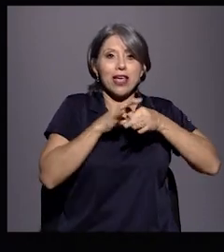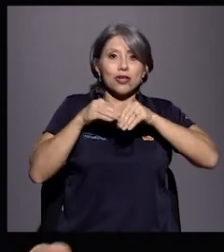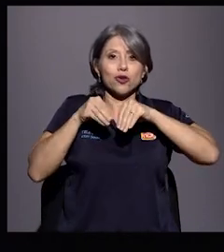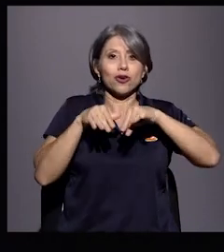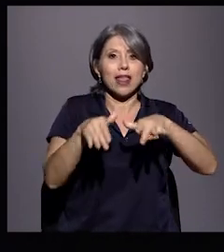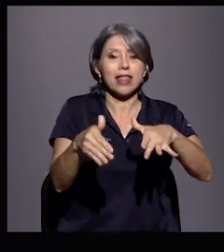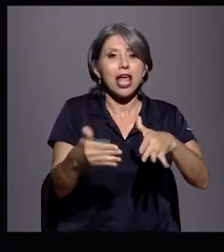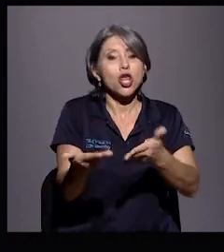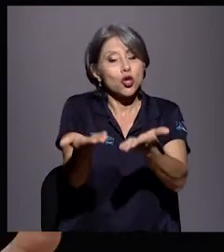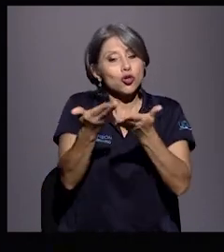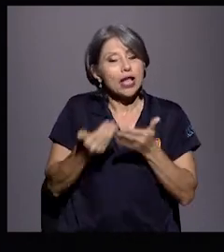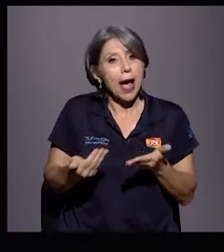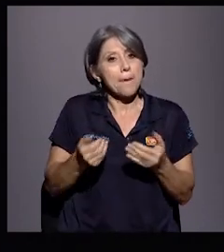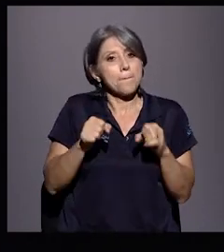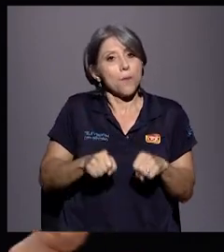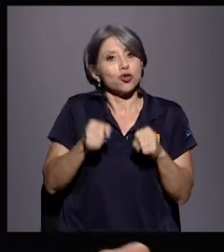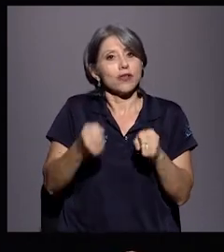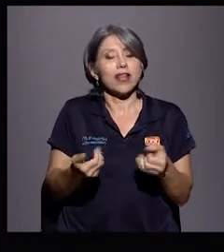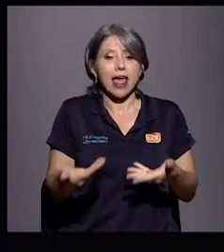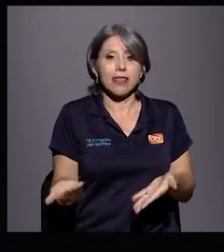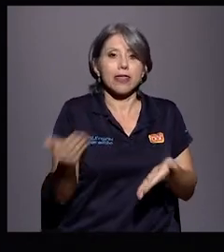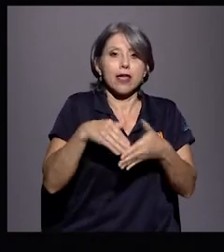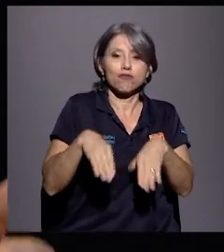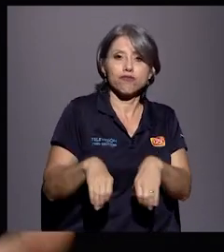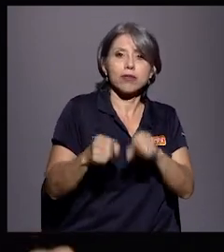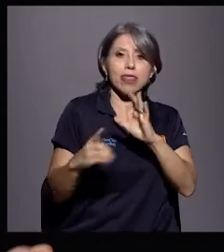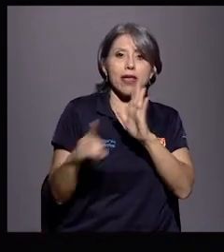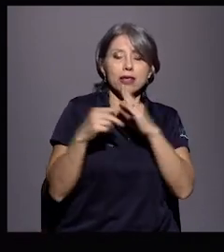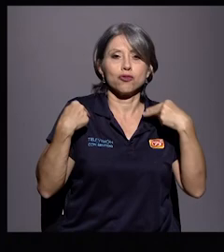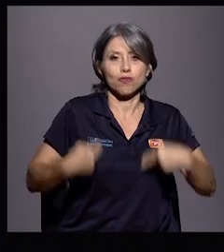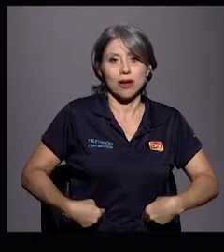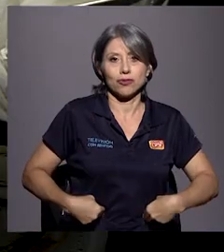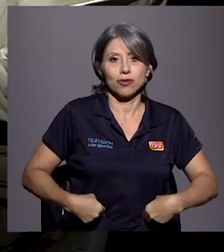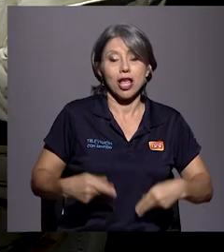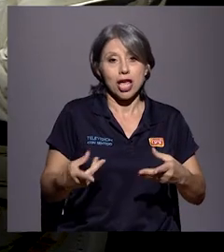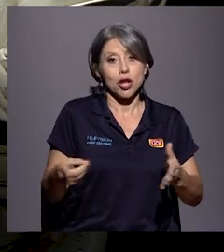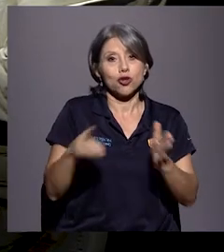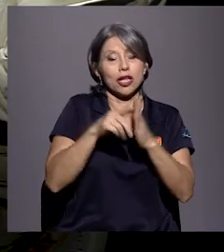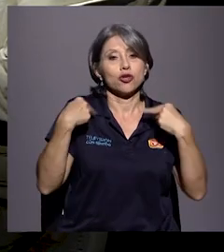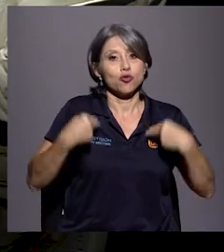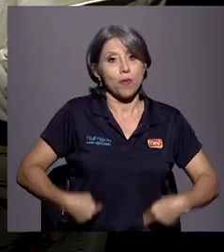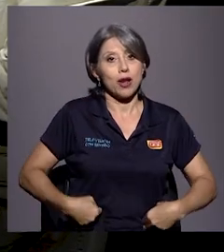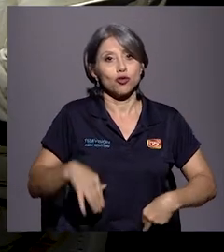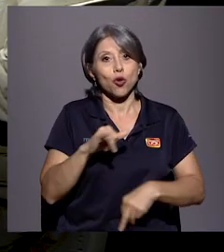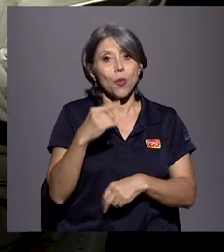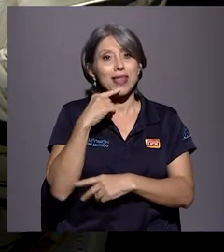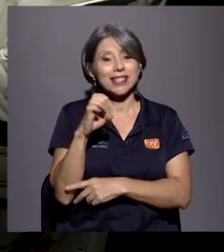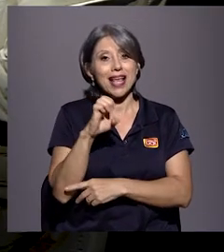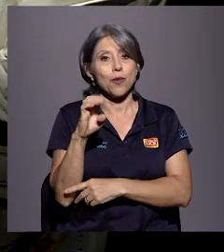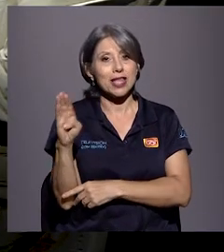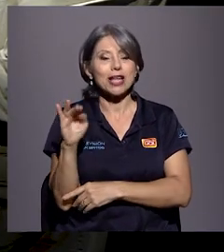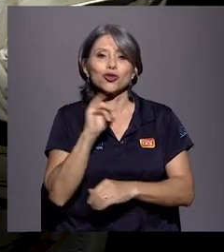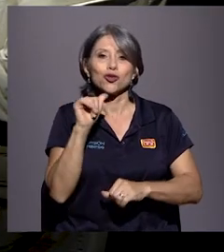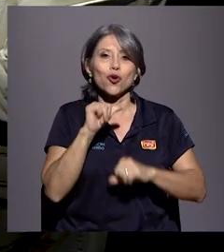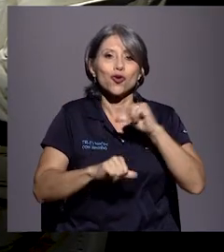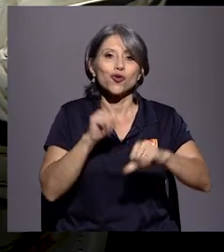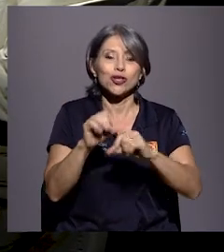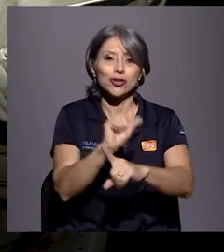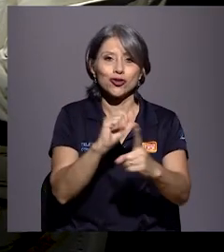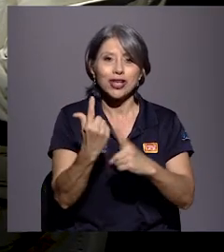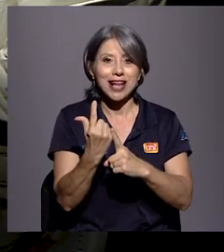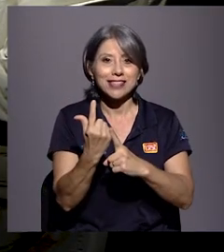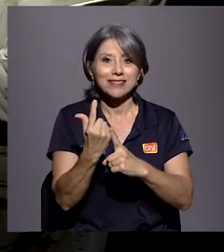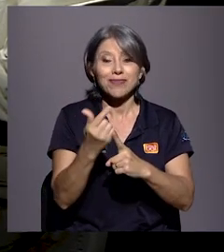posibilidad de reivindicación social, y los derechos humanos, como dice Elio Gallardo, son luchas sociales. Claro, en la construcción de un proceso sociohistórico que cada